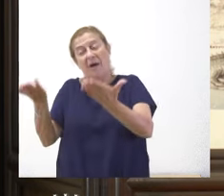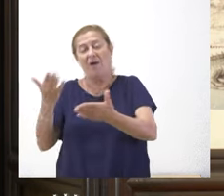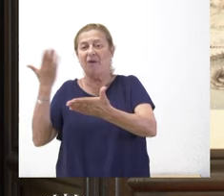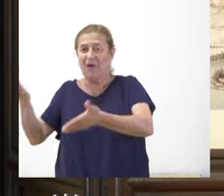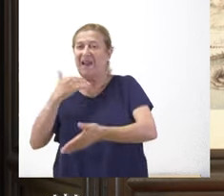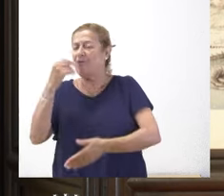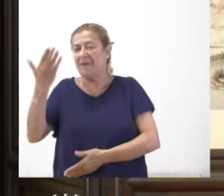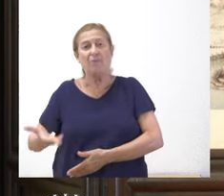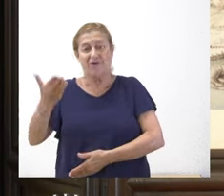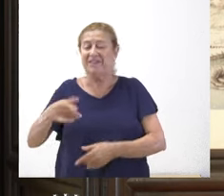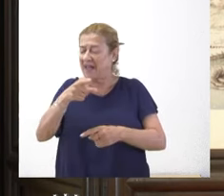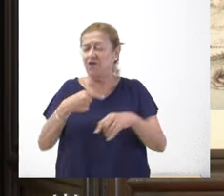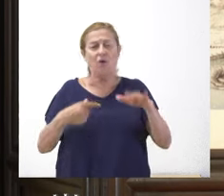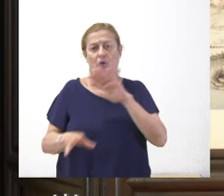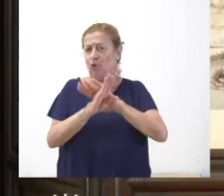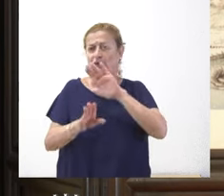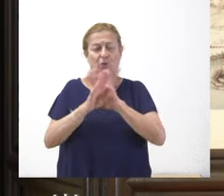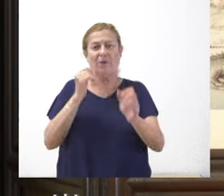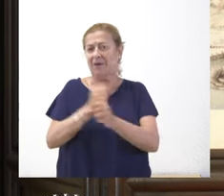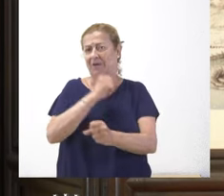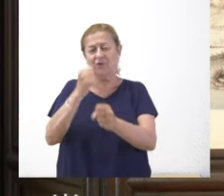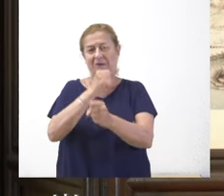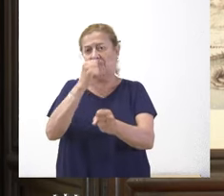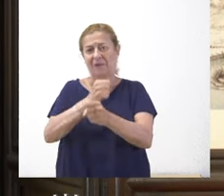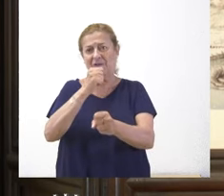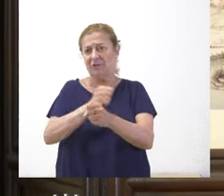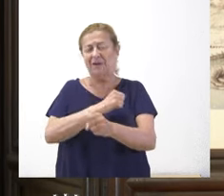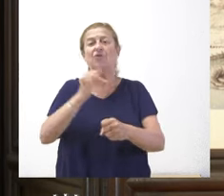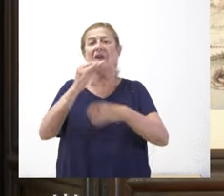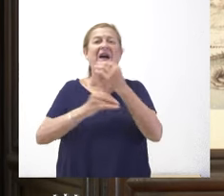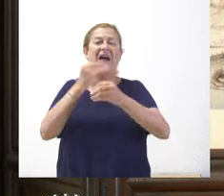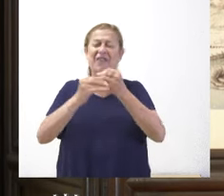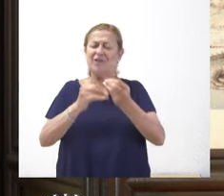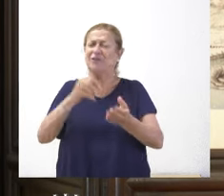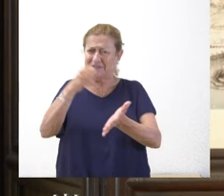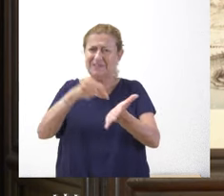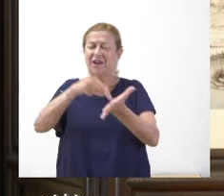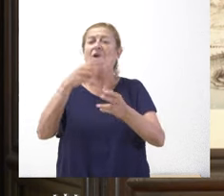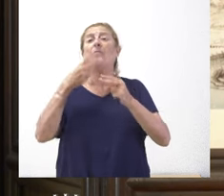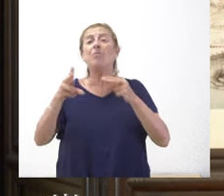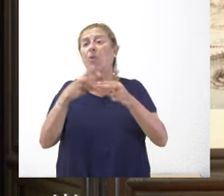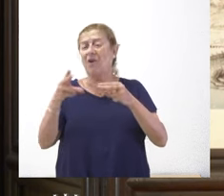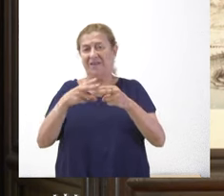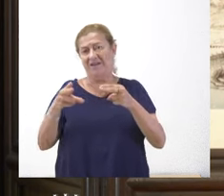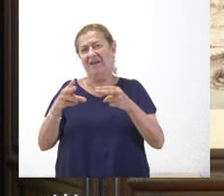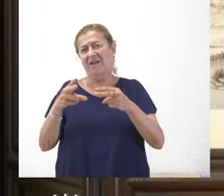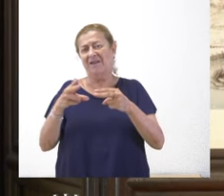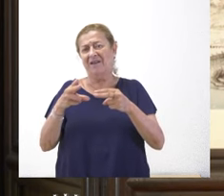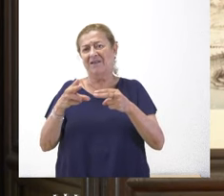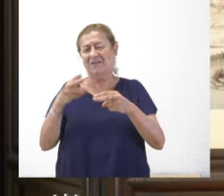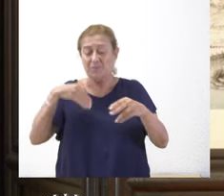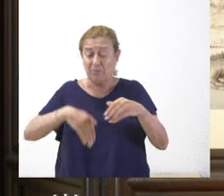fundamental Ahí vamos a seguir trabajando y haciendo incapié en las políticas en los